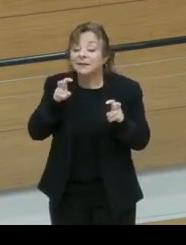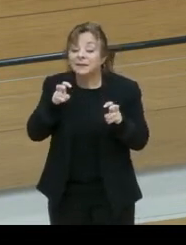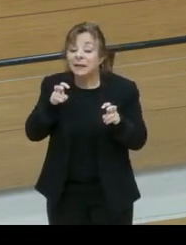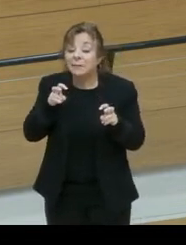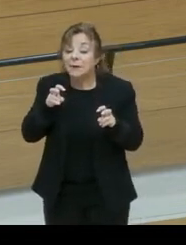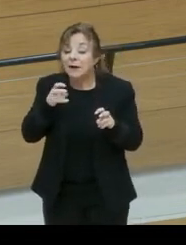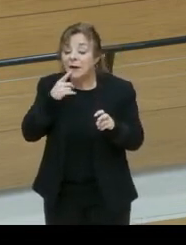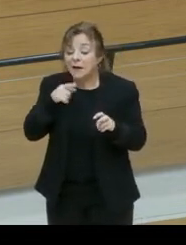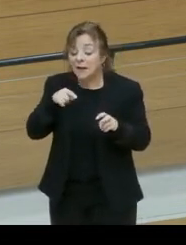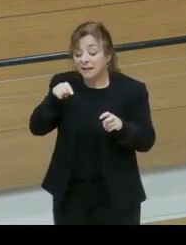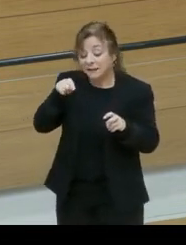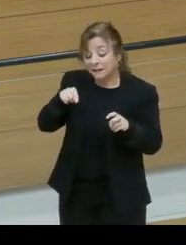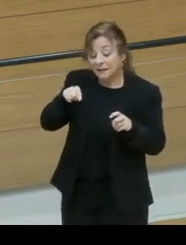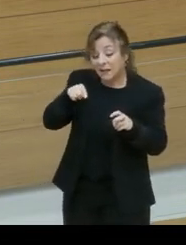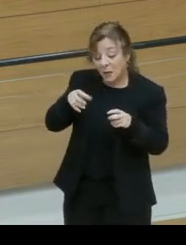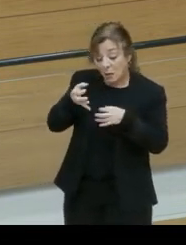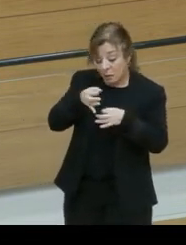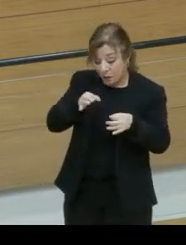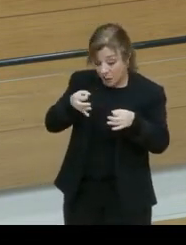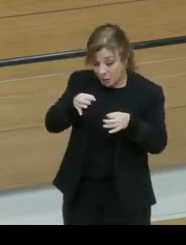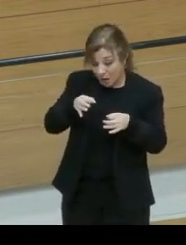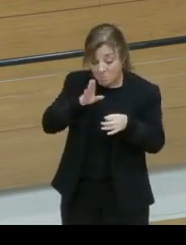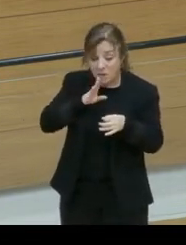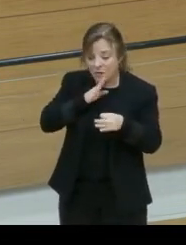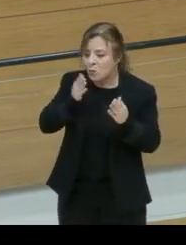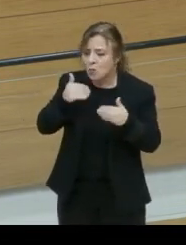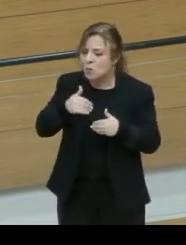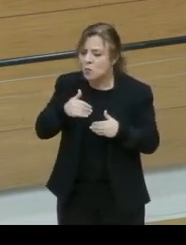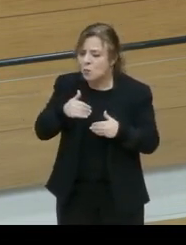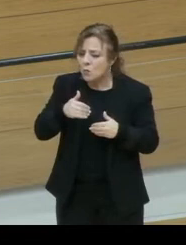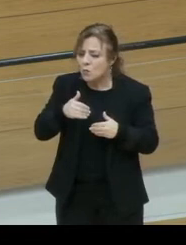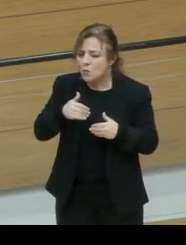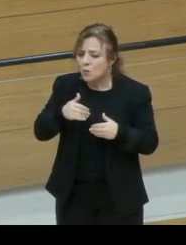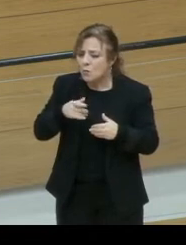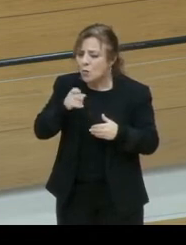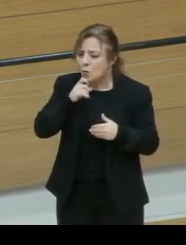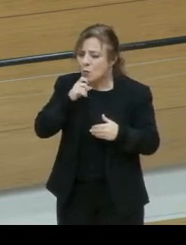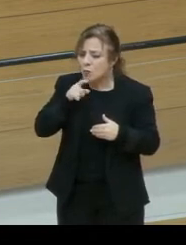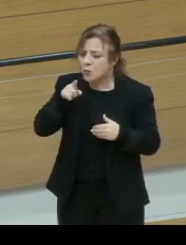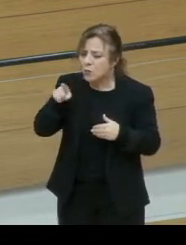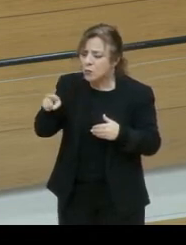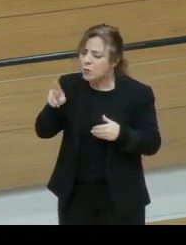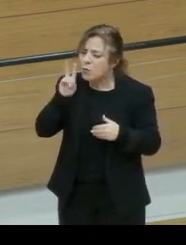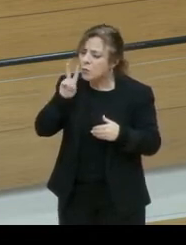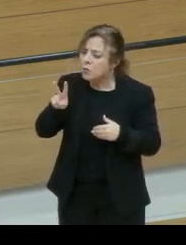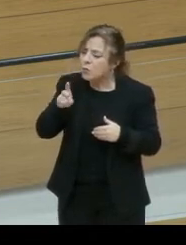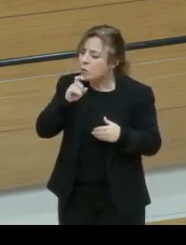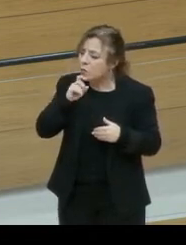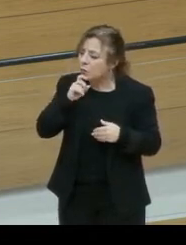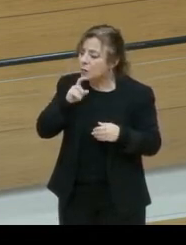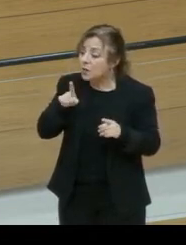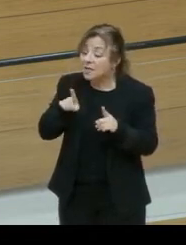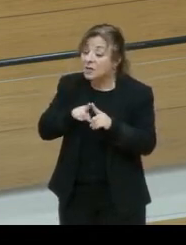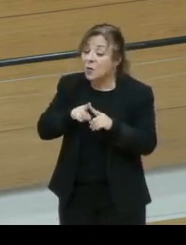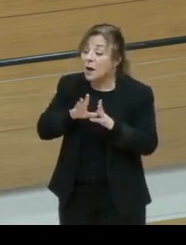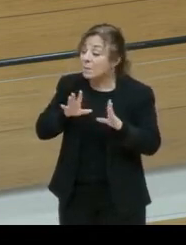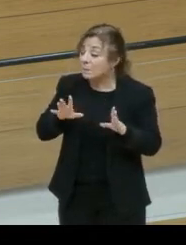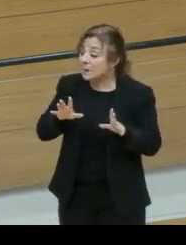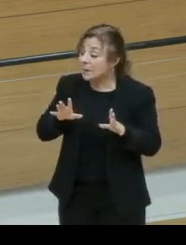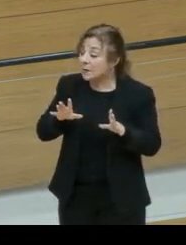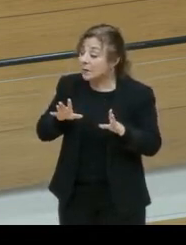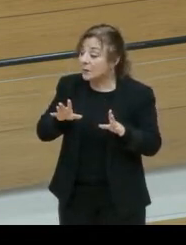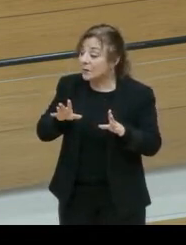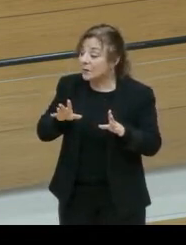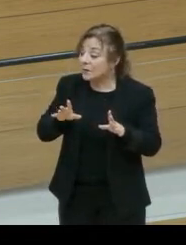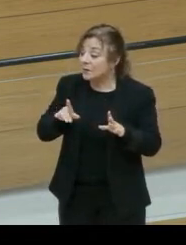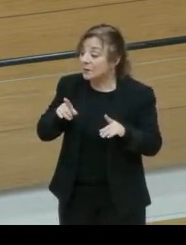no hubiera habido esas células madre, ¿cómo sería? ¿Cómo se vería la migración? Igual, pero sin las células verdes.